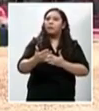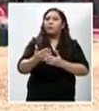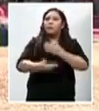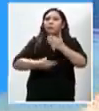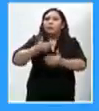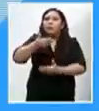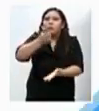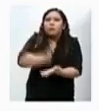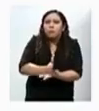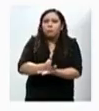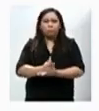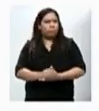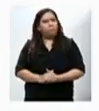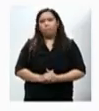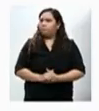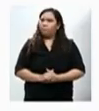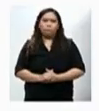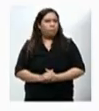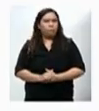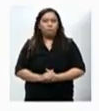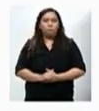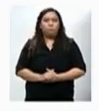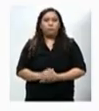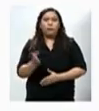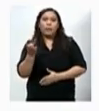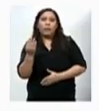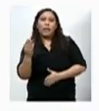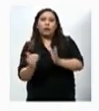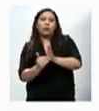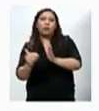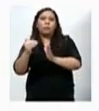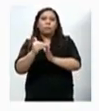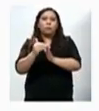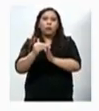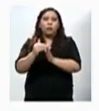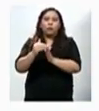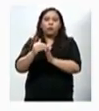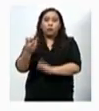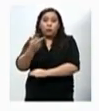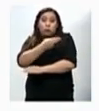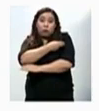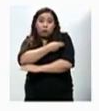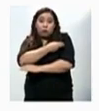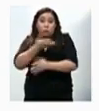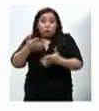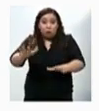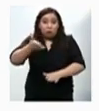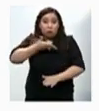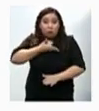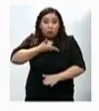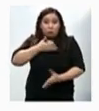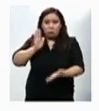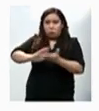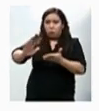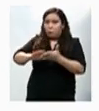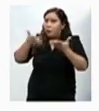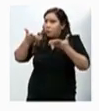detenemos. Las más de 14 millones de dosis que ya tenemos